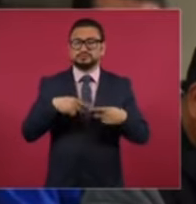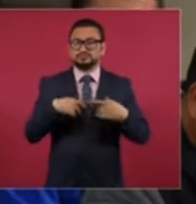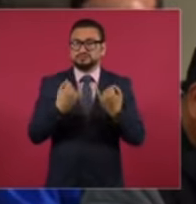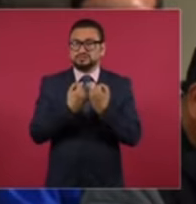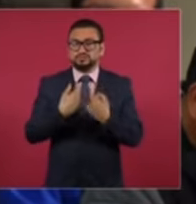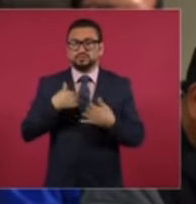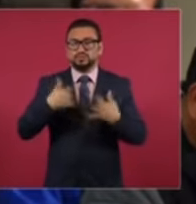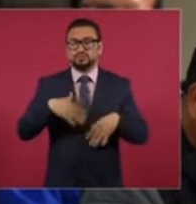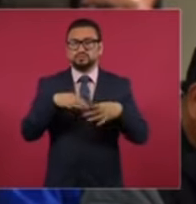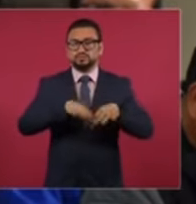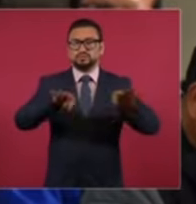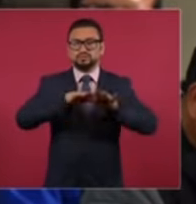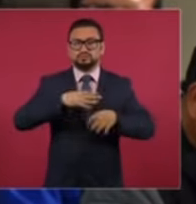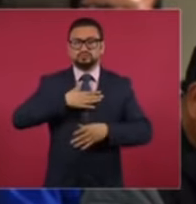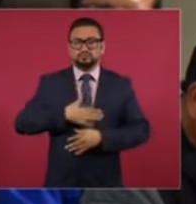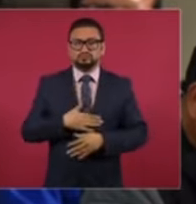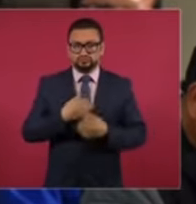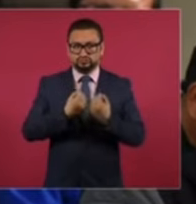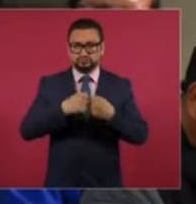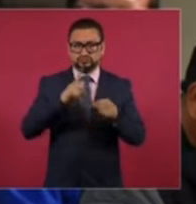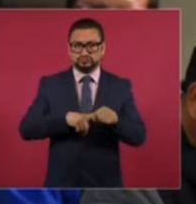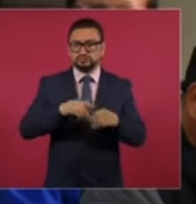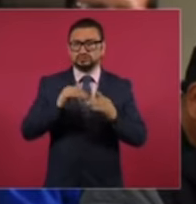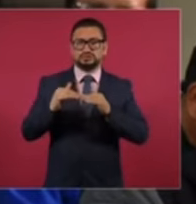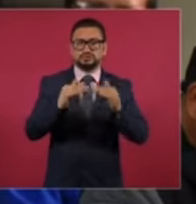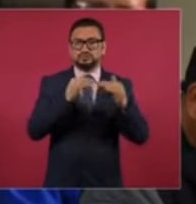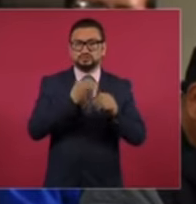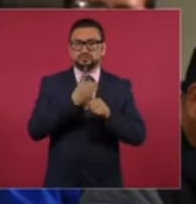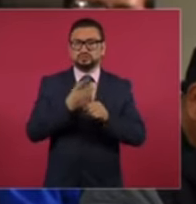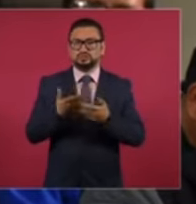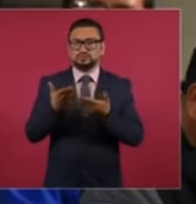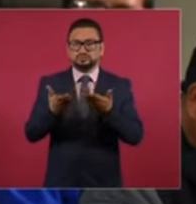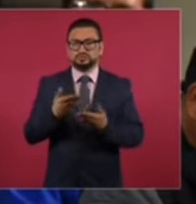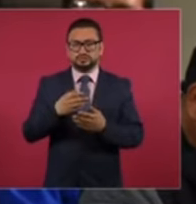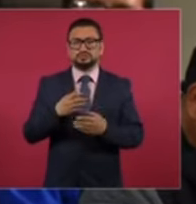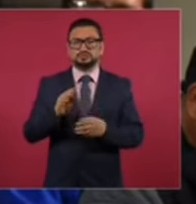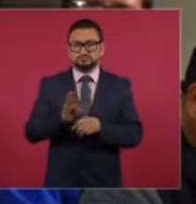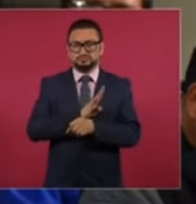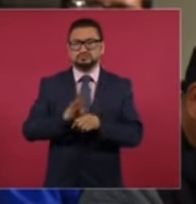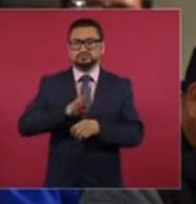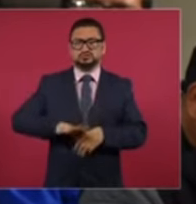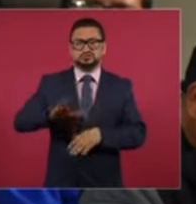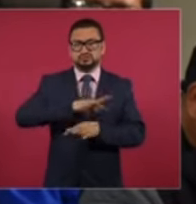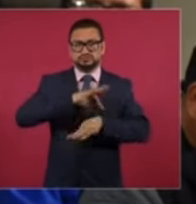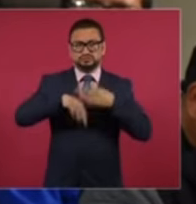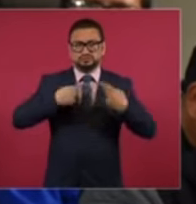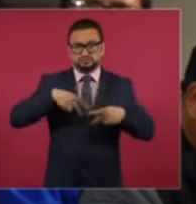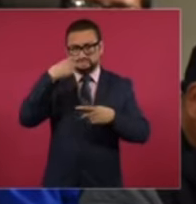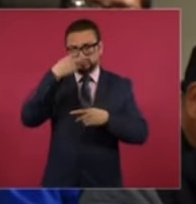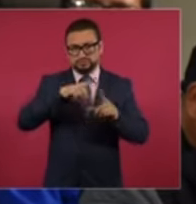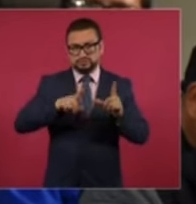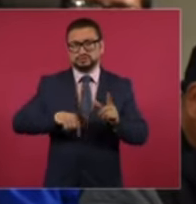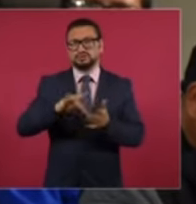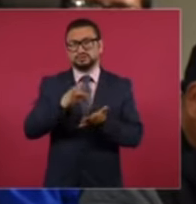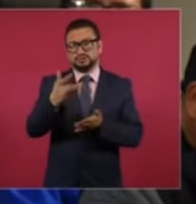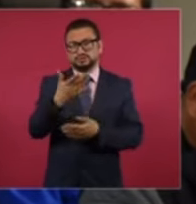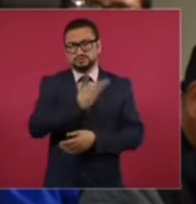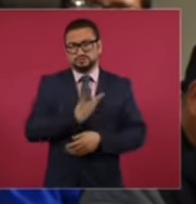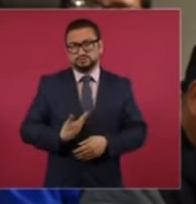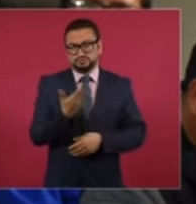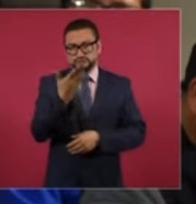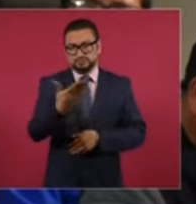la importancia de la justicia social, la igualdad de oportunidades y el bienestar de todos los mexicanos. Gracias, presidente,